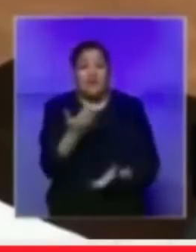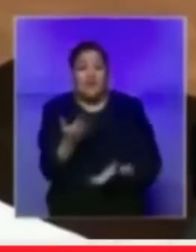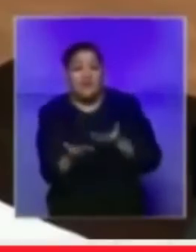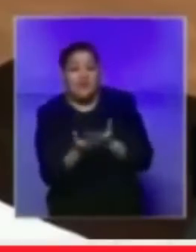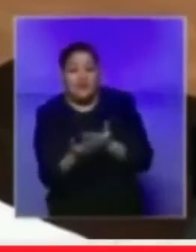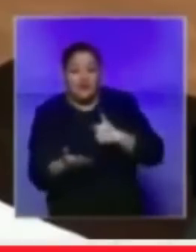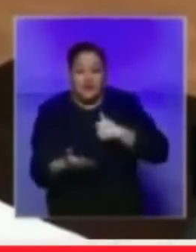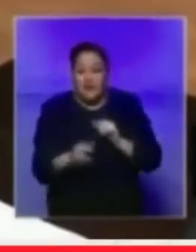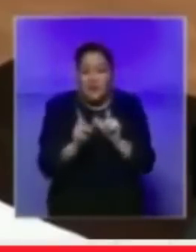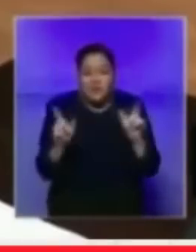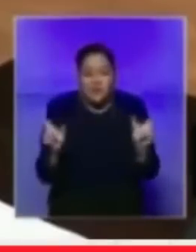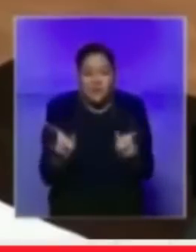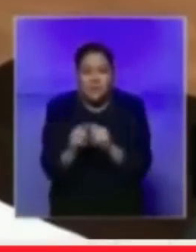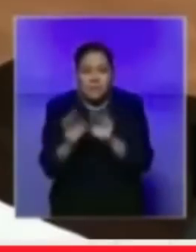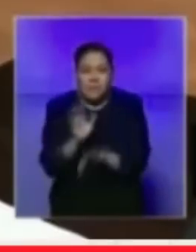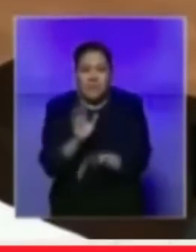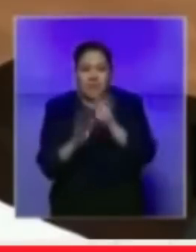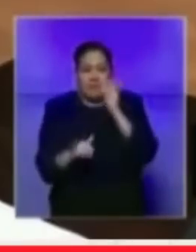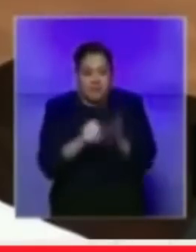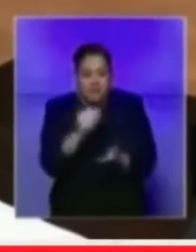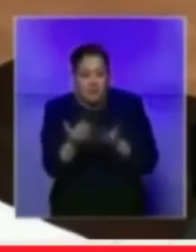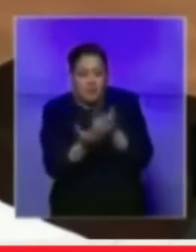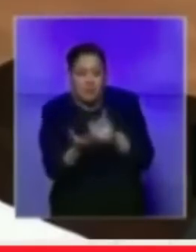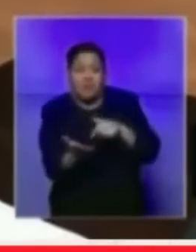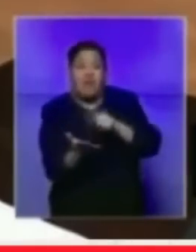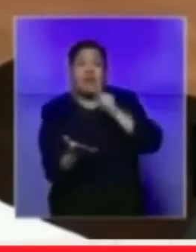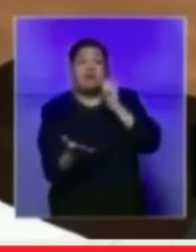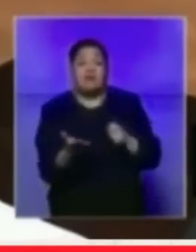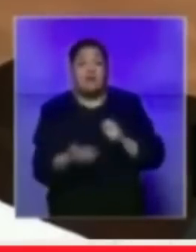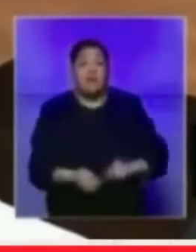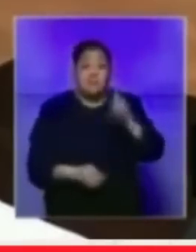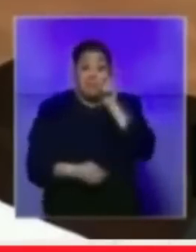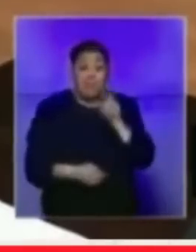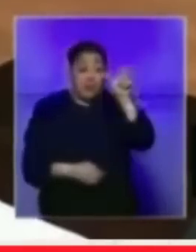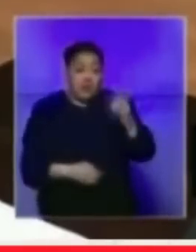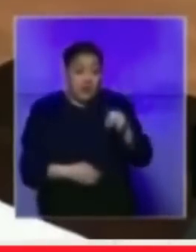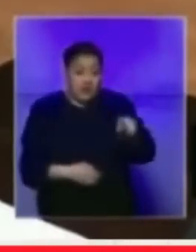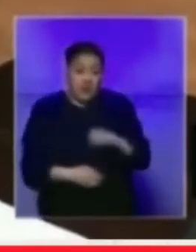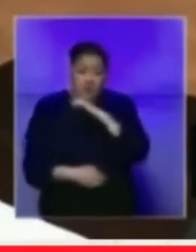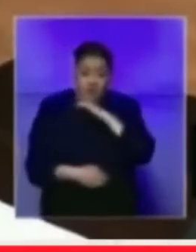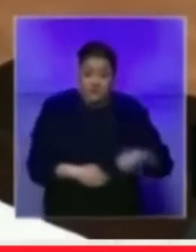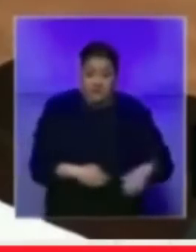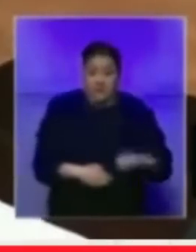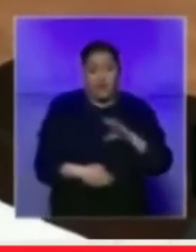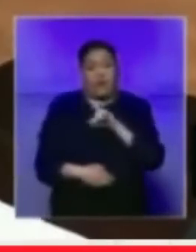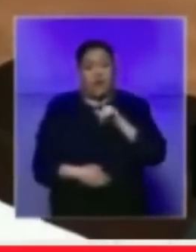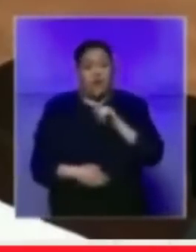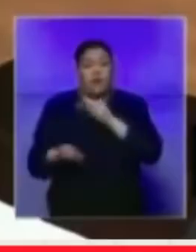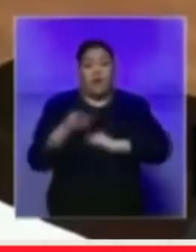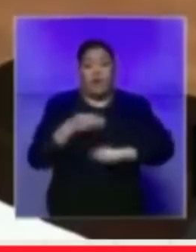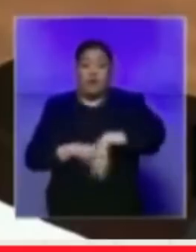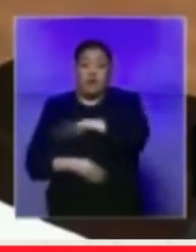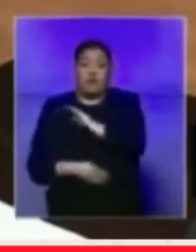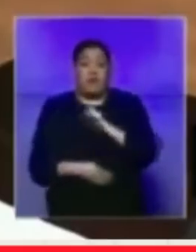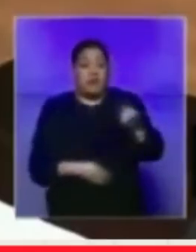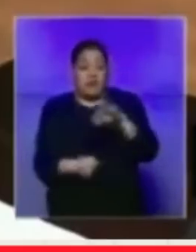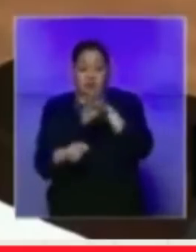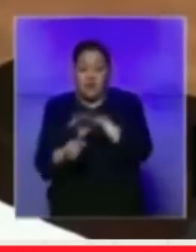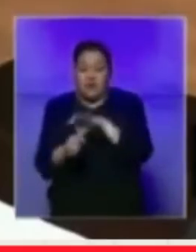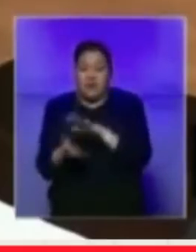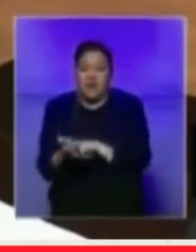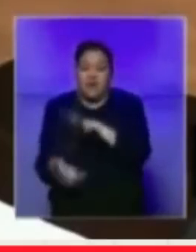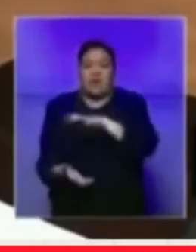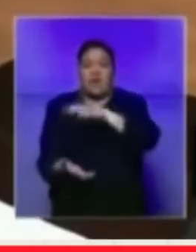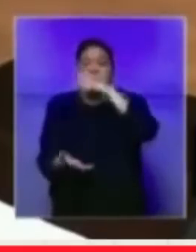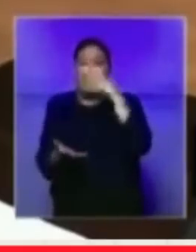manera de conclusión, en el dictamen se propone declarar que la candidata Claudia Sheinbaum Pardo fue la que obtuvo la mayoría de los